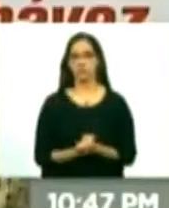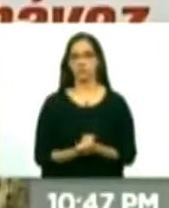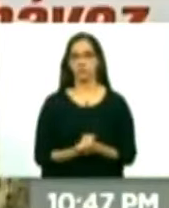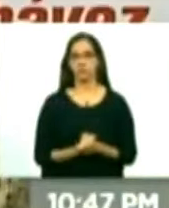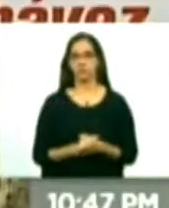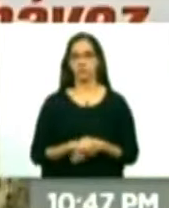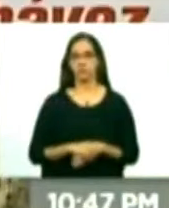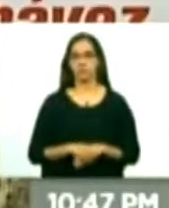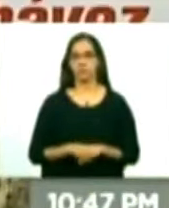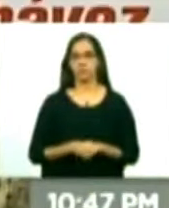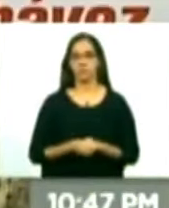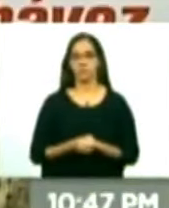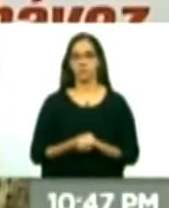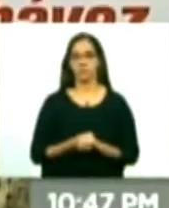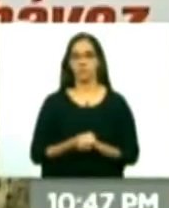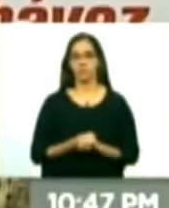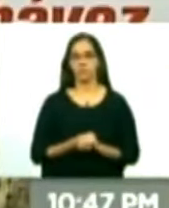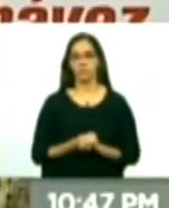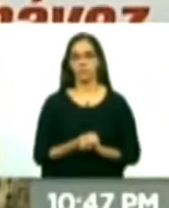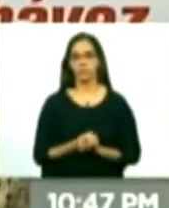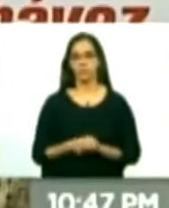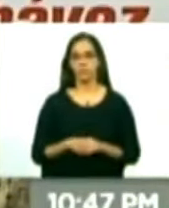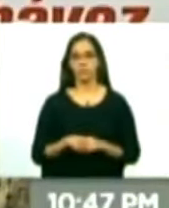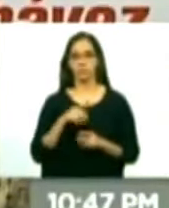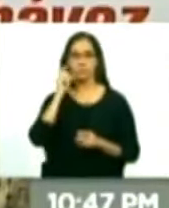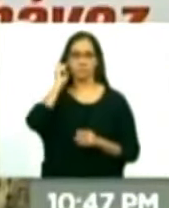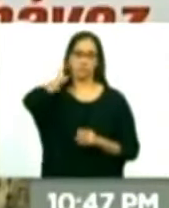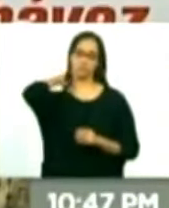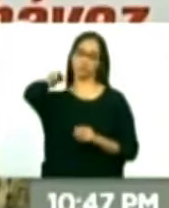Uno cree que no es Macri. Uno lee